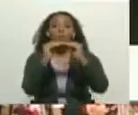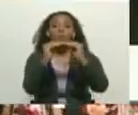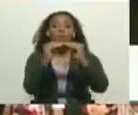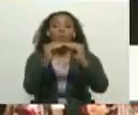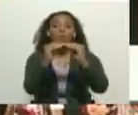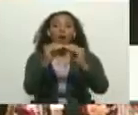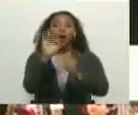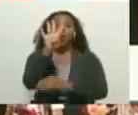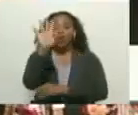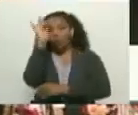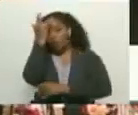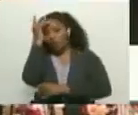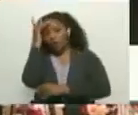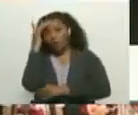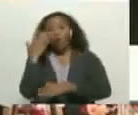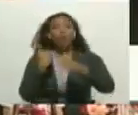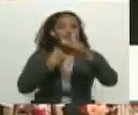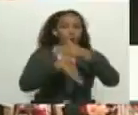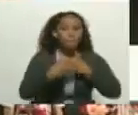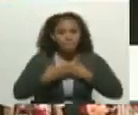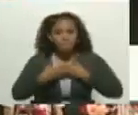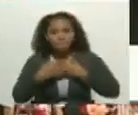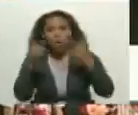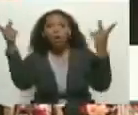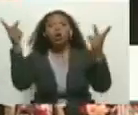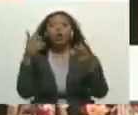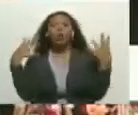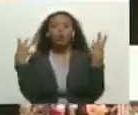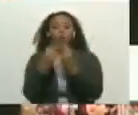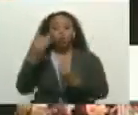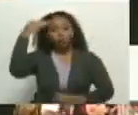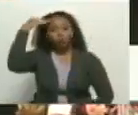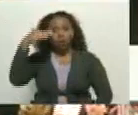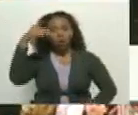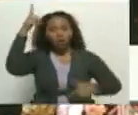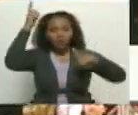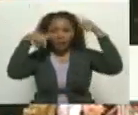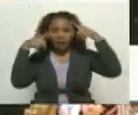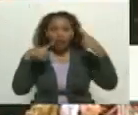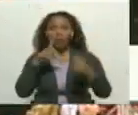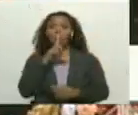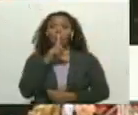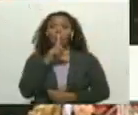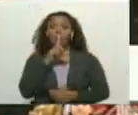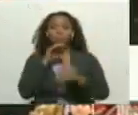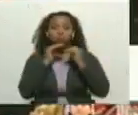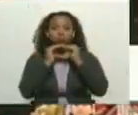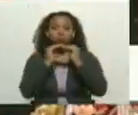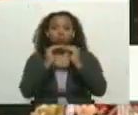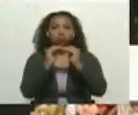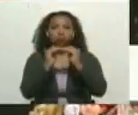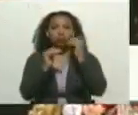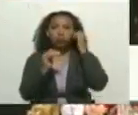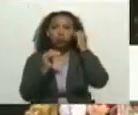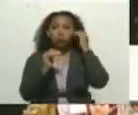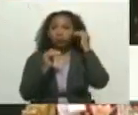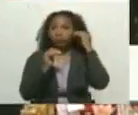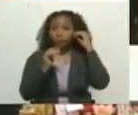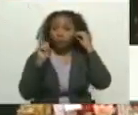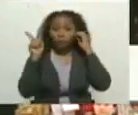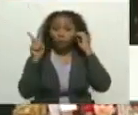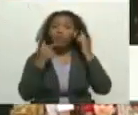de febrero, junto al comandante Chávez, en silencio tuvimos que hacerlo. Y aquellos que dijeron que nos